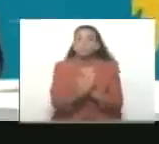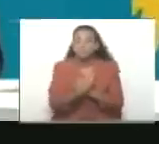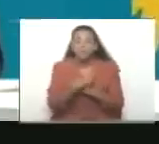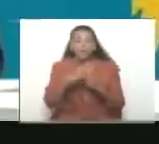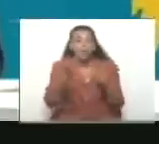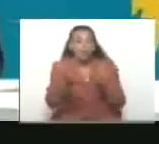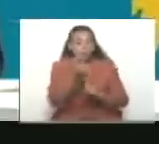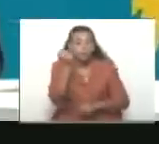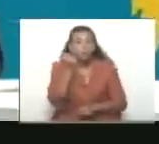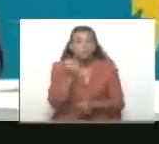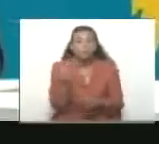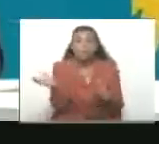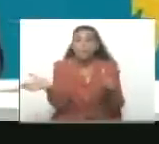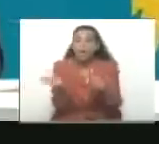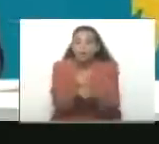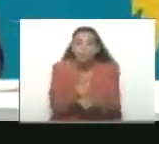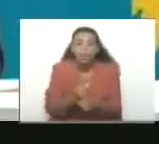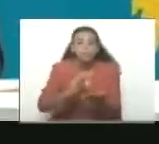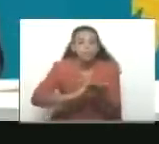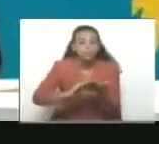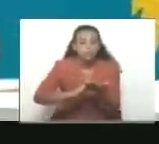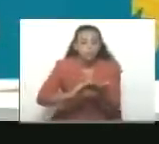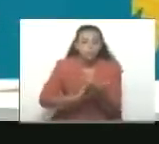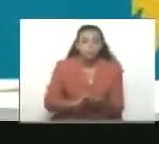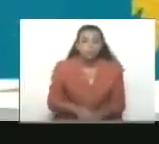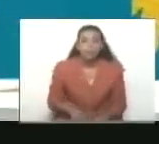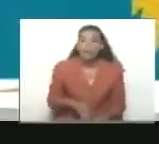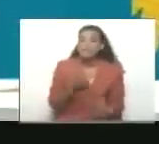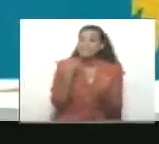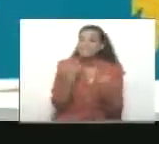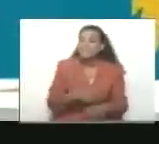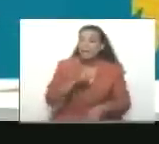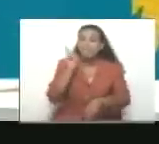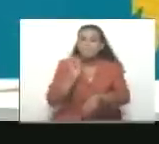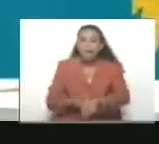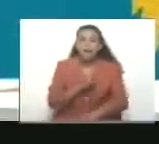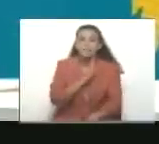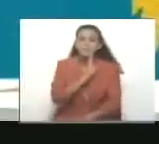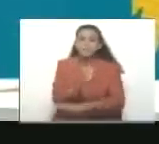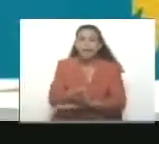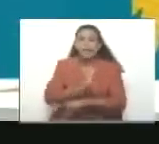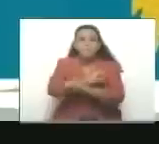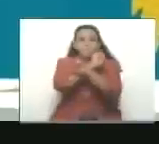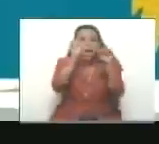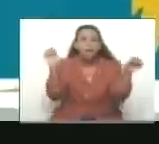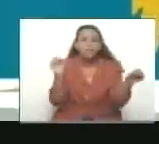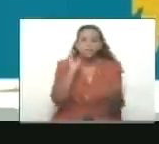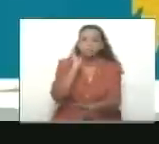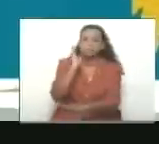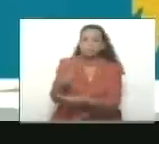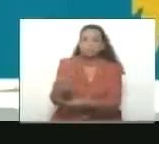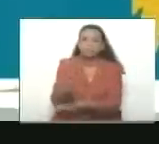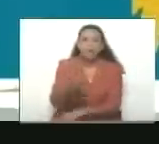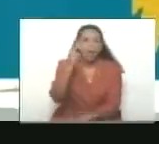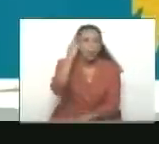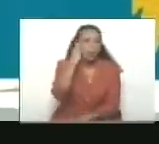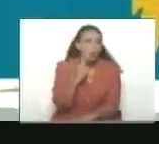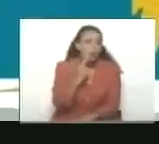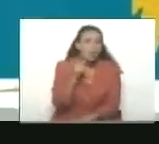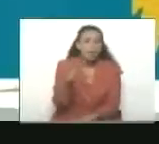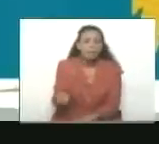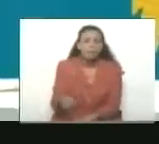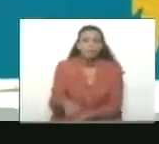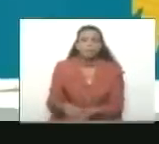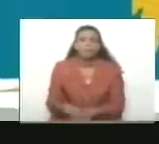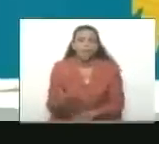soluciones para unir esfuerzos y váyanse ahorita mismo mañana en la mañana les llega por allá yel